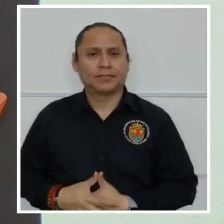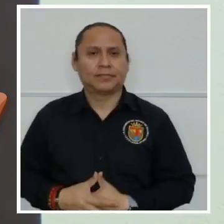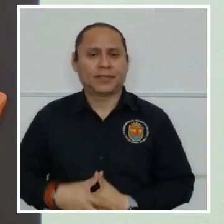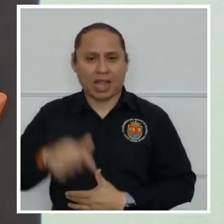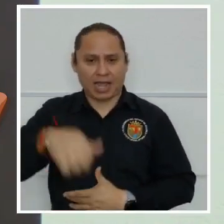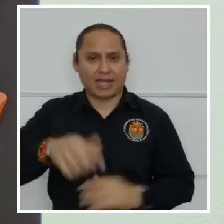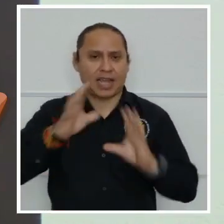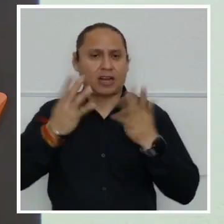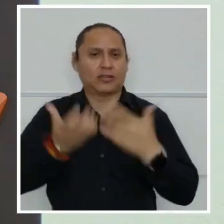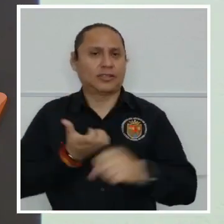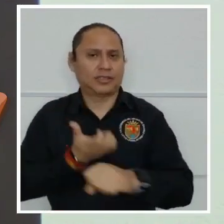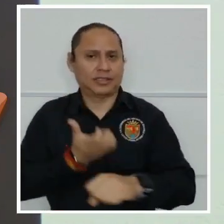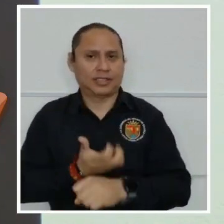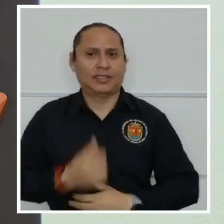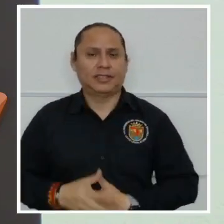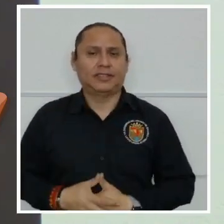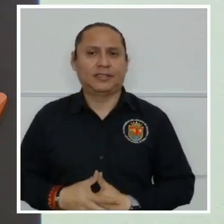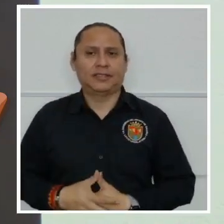a este Congreso,